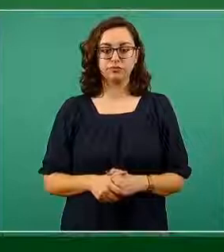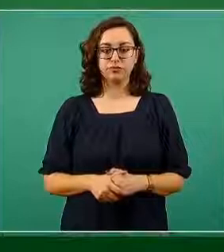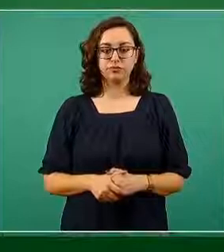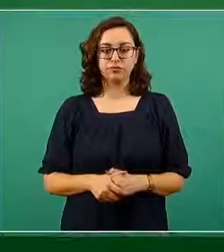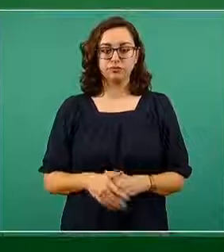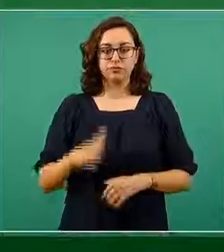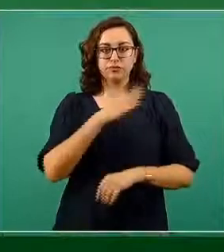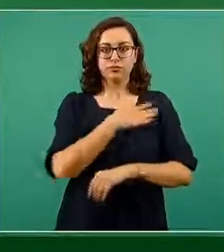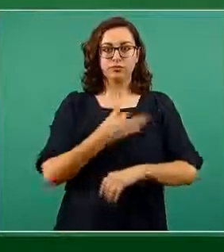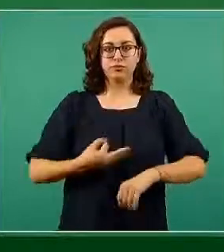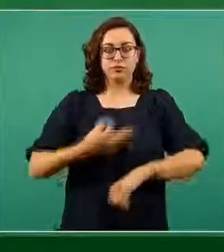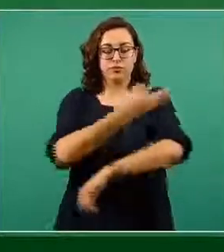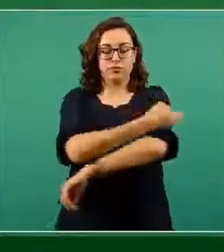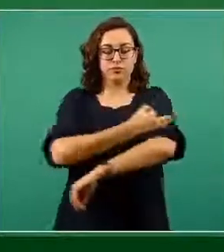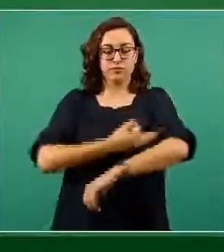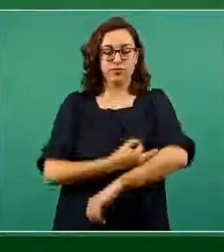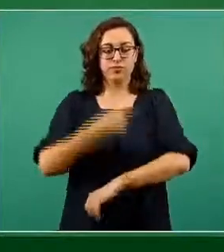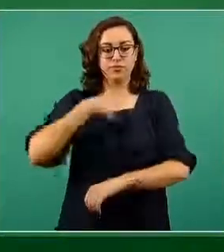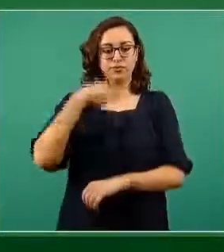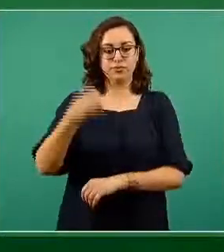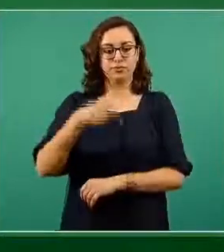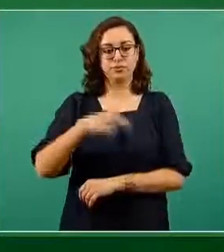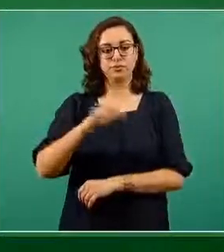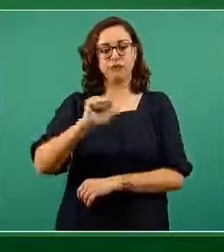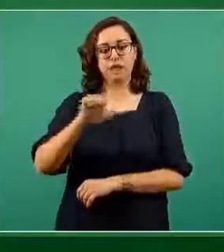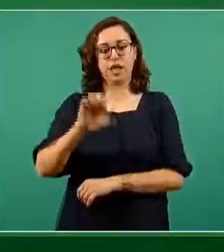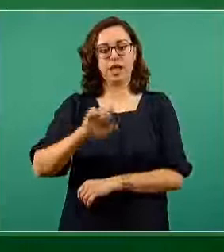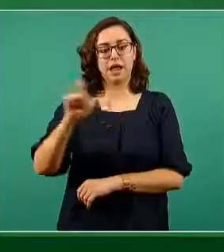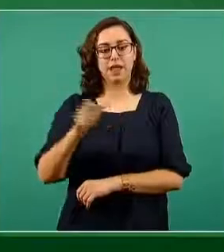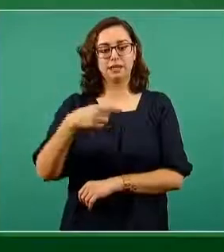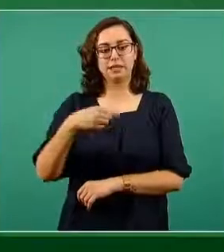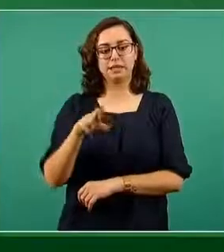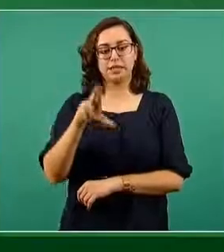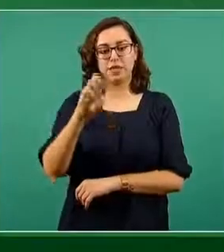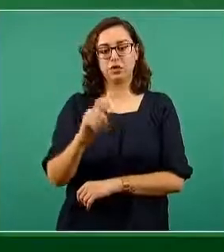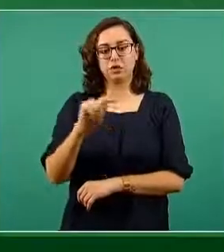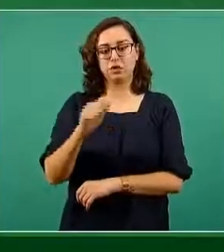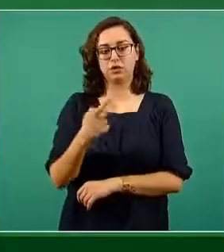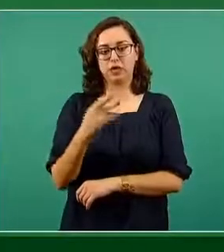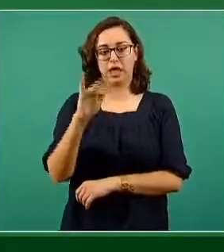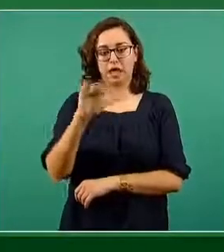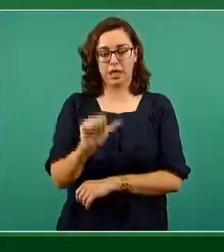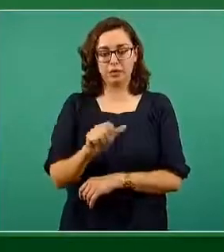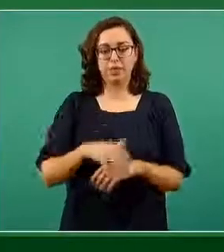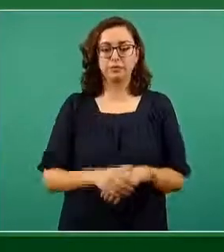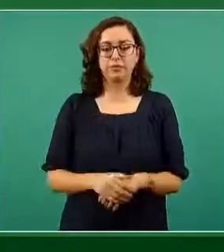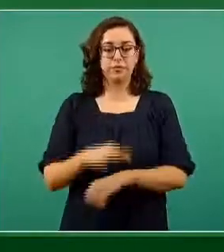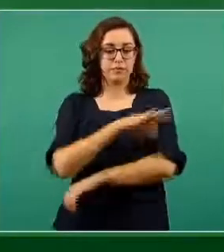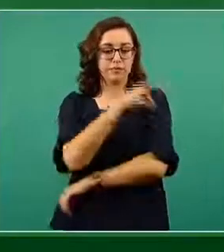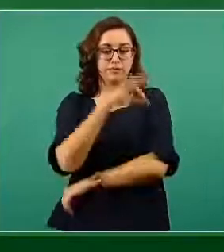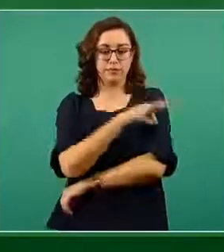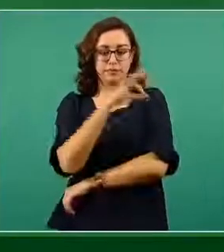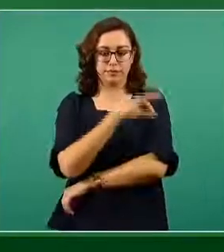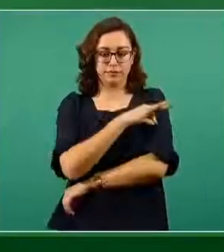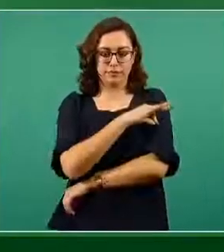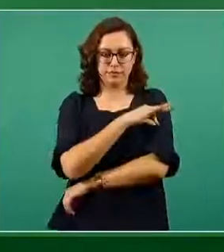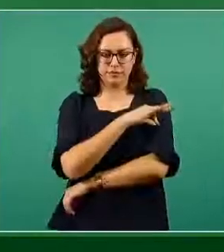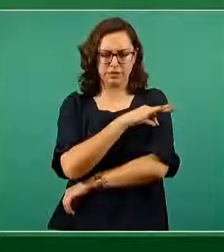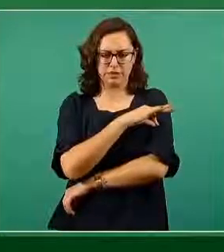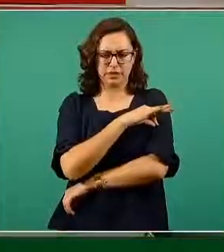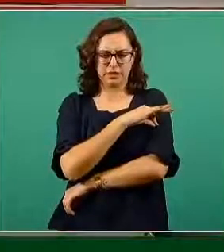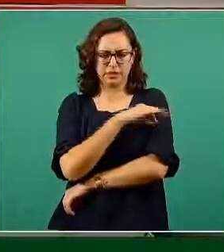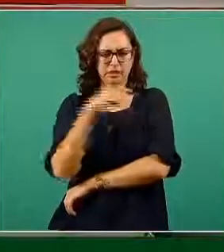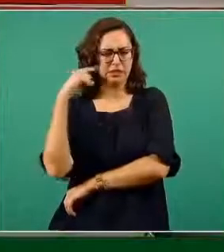Buenas tardes, soy Eugenia Alexandro Tapia Álvarez. ¿En qué parte del protocolo de investigación está la vacuna que ahora nos